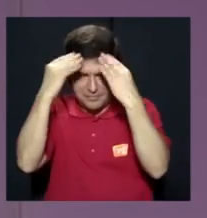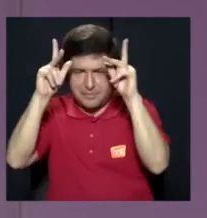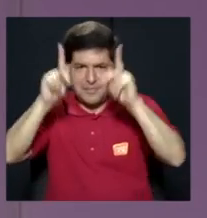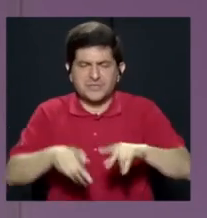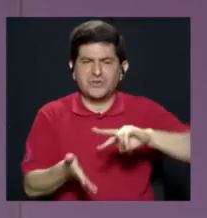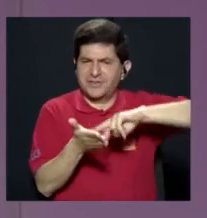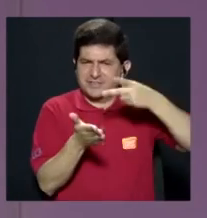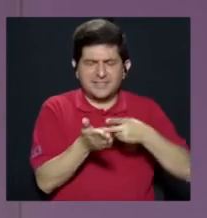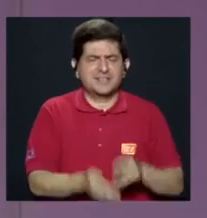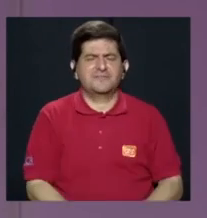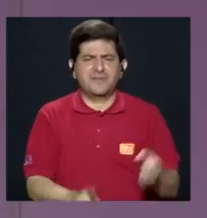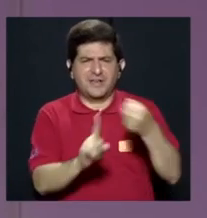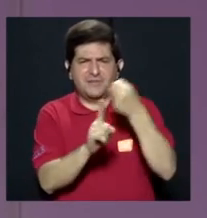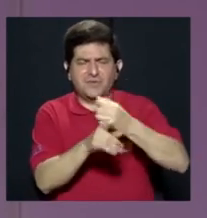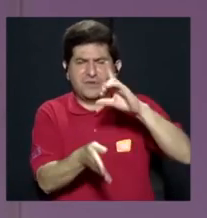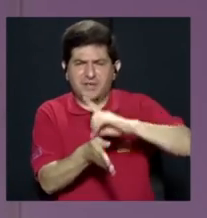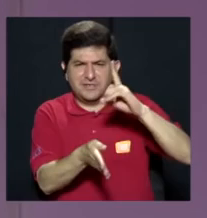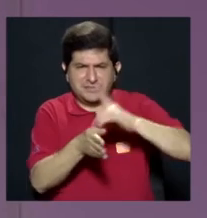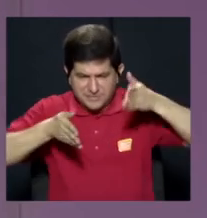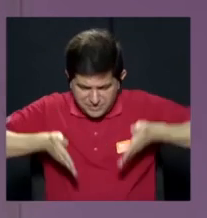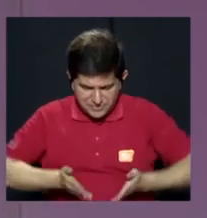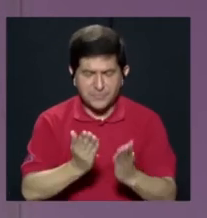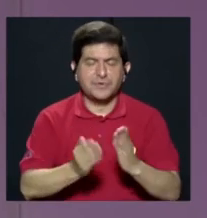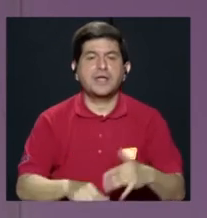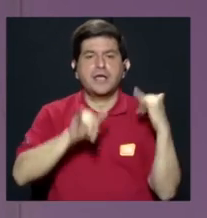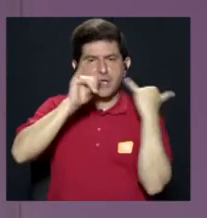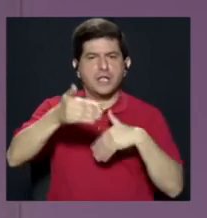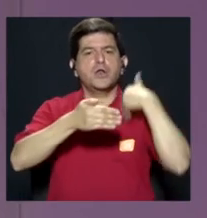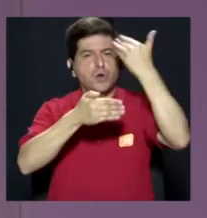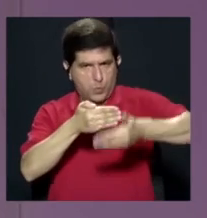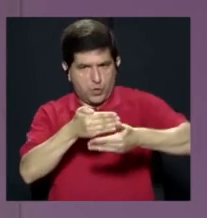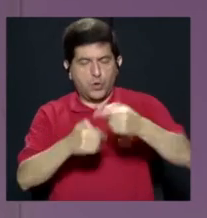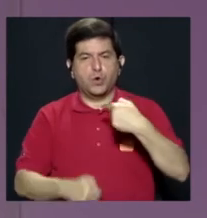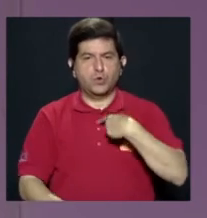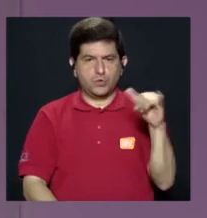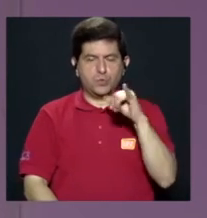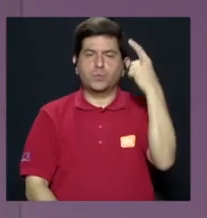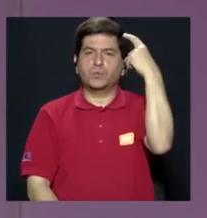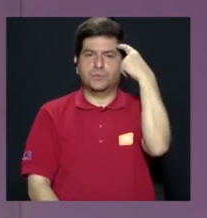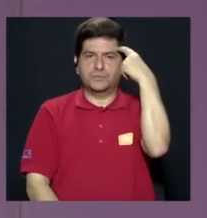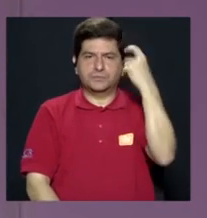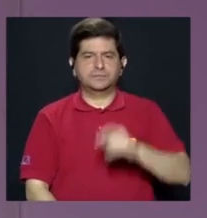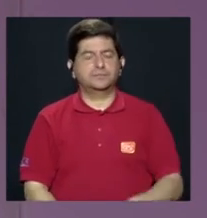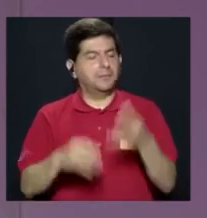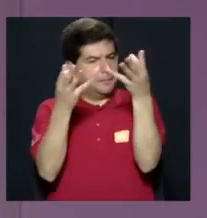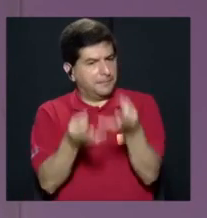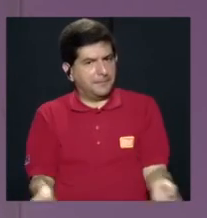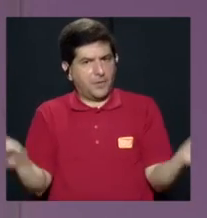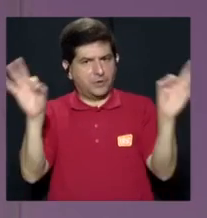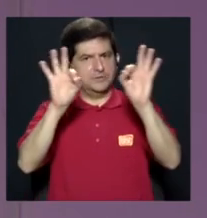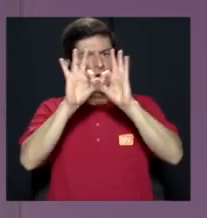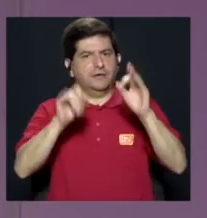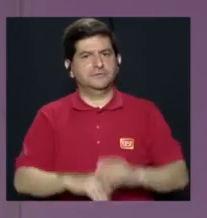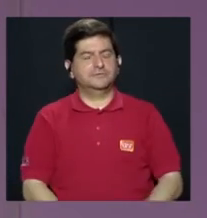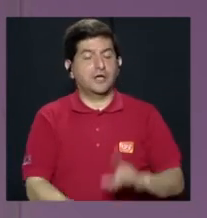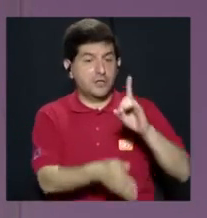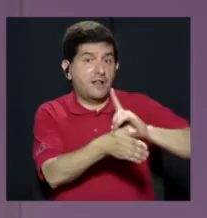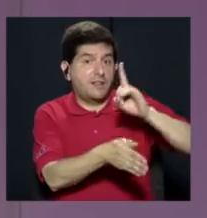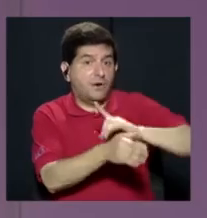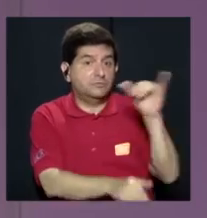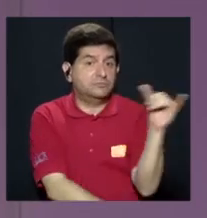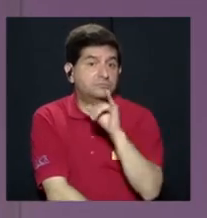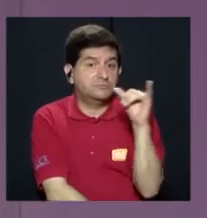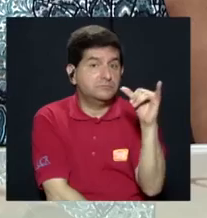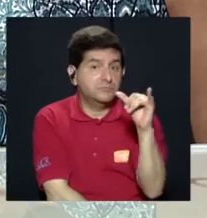es violencia obstétrica para que puedan empezar a denunciar. De igual manera, yo pienso también que es muy importante que los doctores